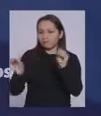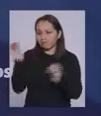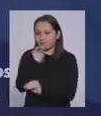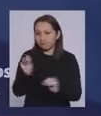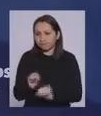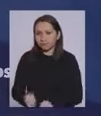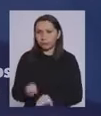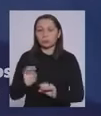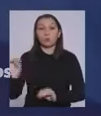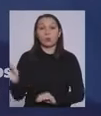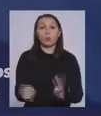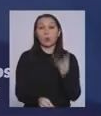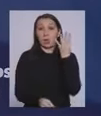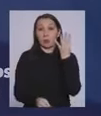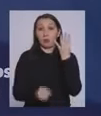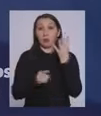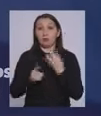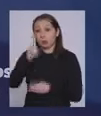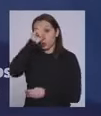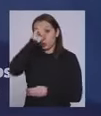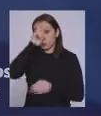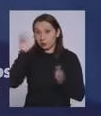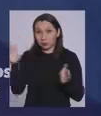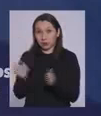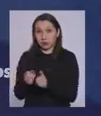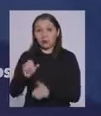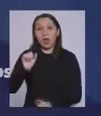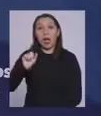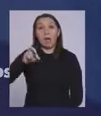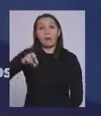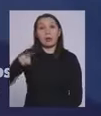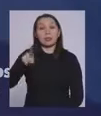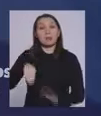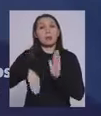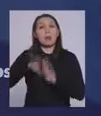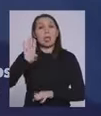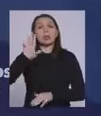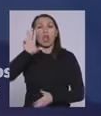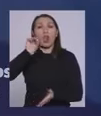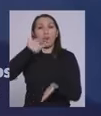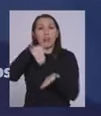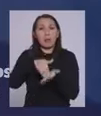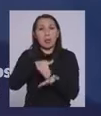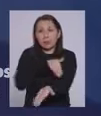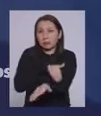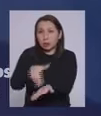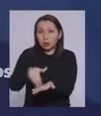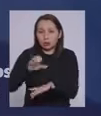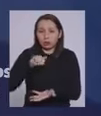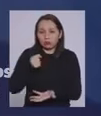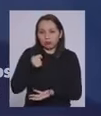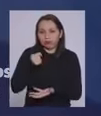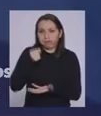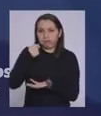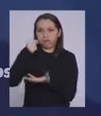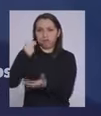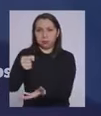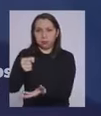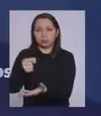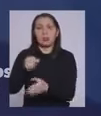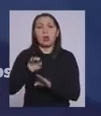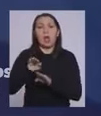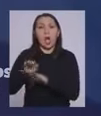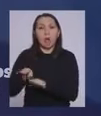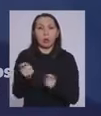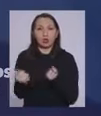Cuarto, la APS ha recibido hasta el momento más de 90.000 millones de pesos en